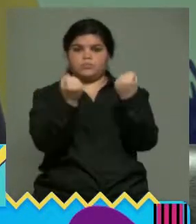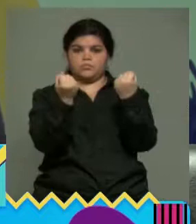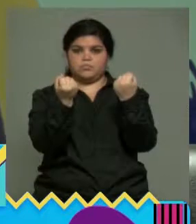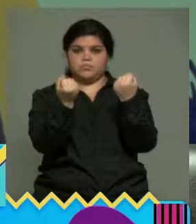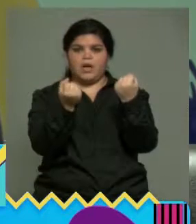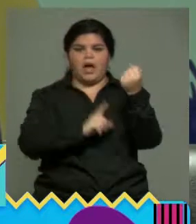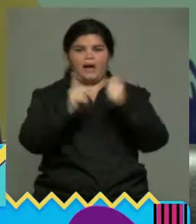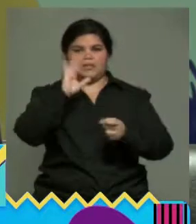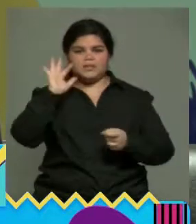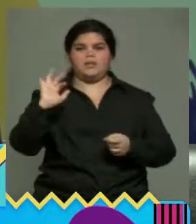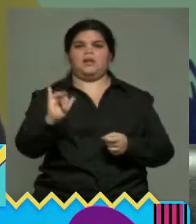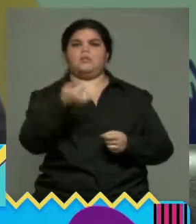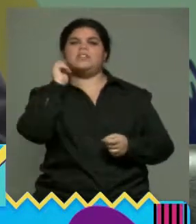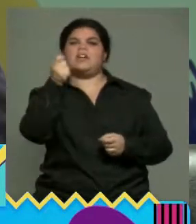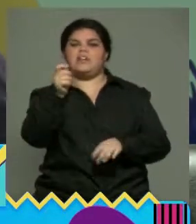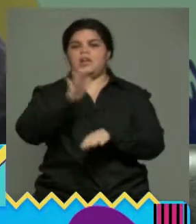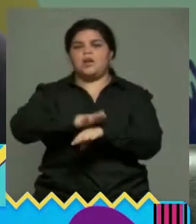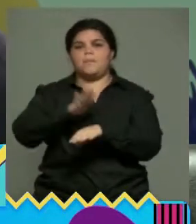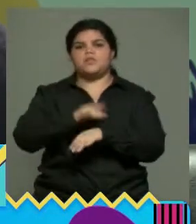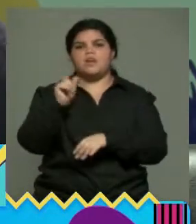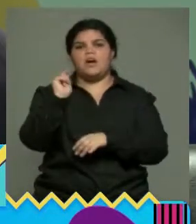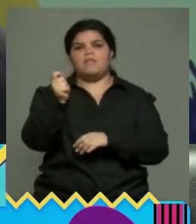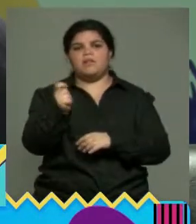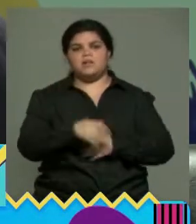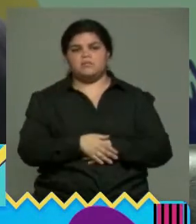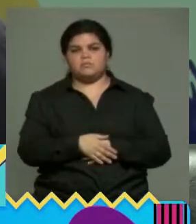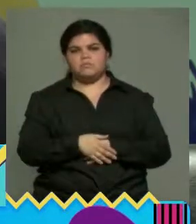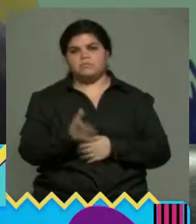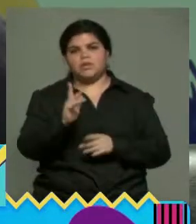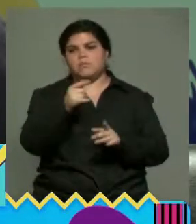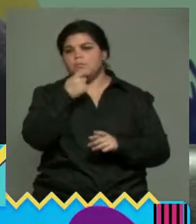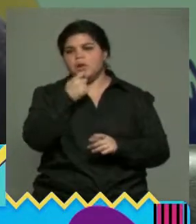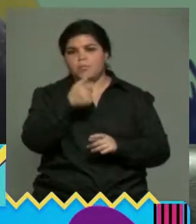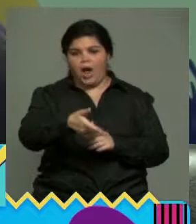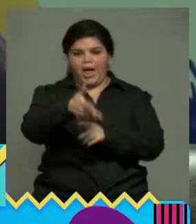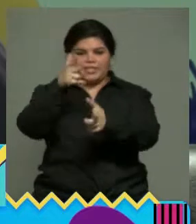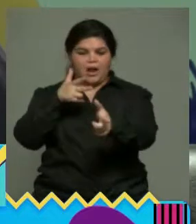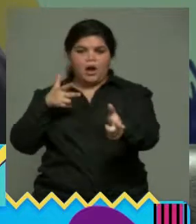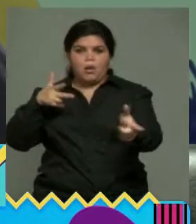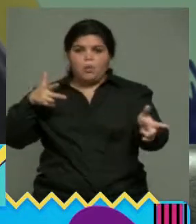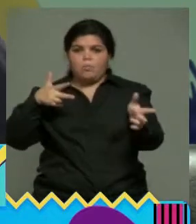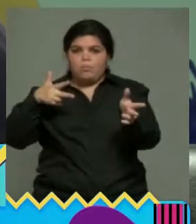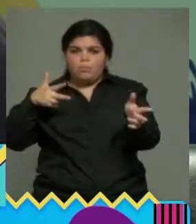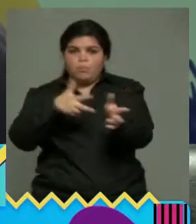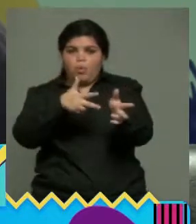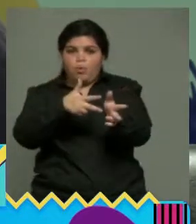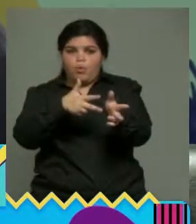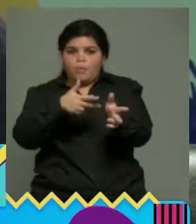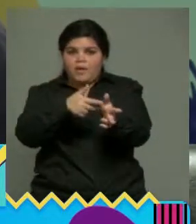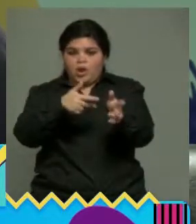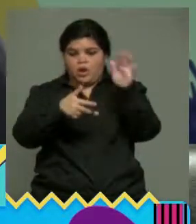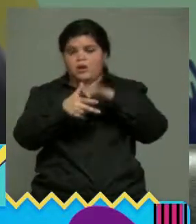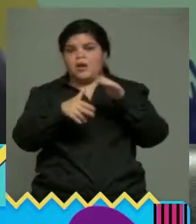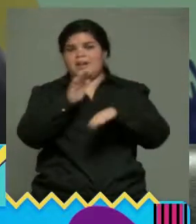la infracción del culpable, uno va adelante y el que viene atrás lo choca, es evidente que el que tiene la culpa es el de atrás, bueno, ahí se puede poner de acuerdo. Claro. Pero ¿qué pasa en aquellos